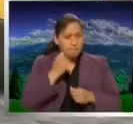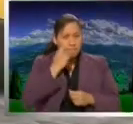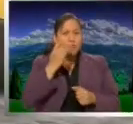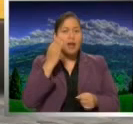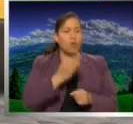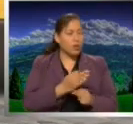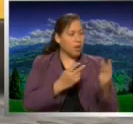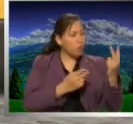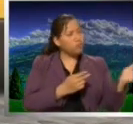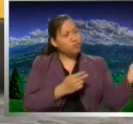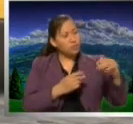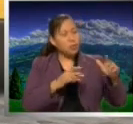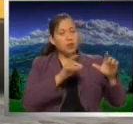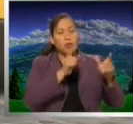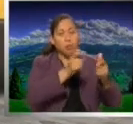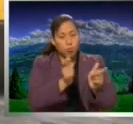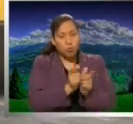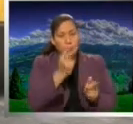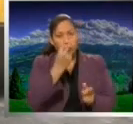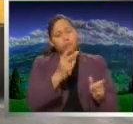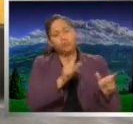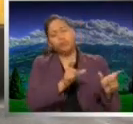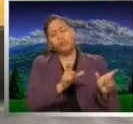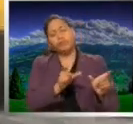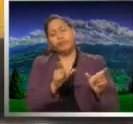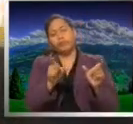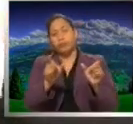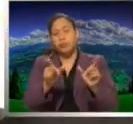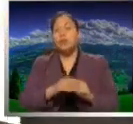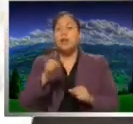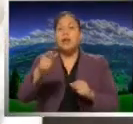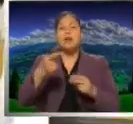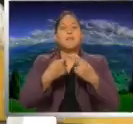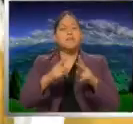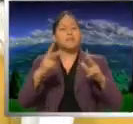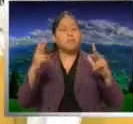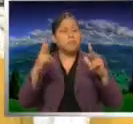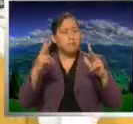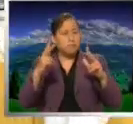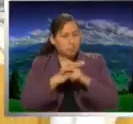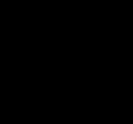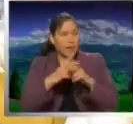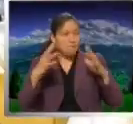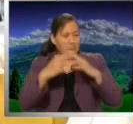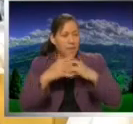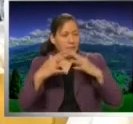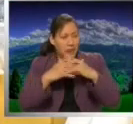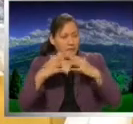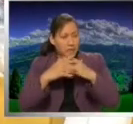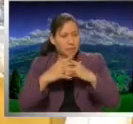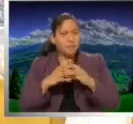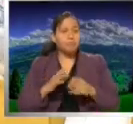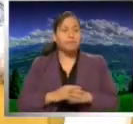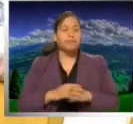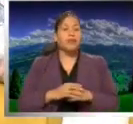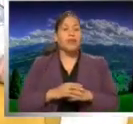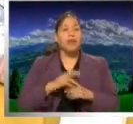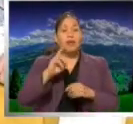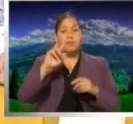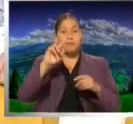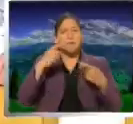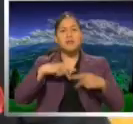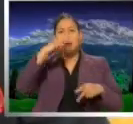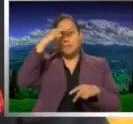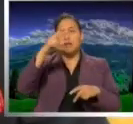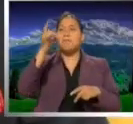2 regimientos, y les mandó 2 regimientos. Empezaron a pelear, mucho se ha contado de esa primera batalla. La verdad es que los mexicanos